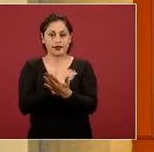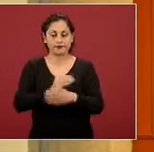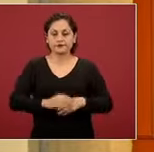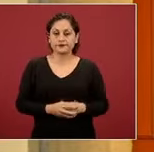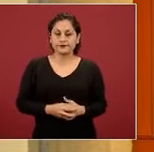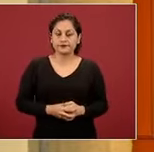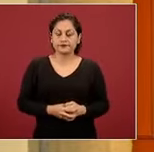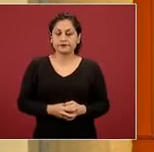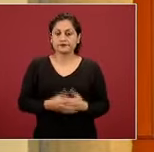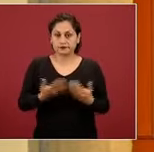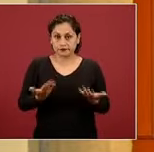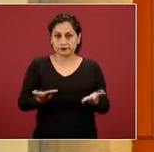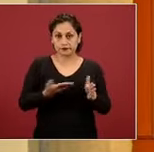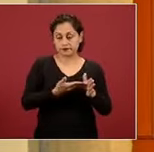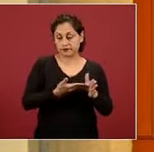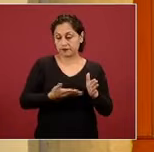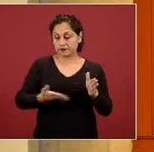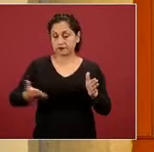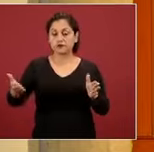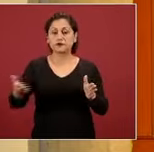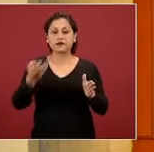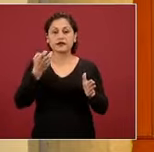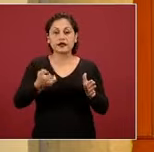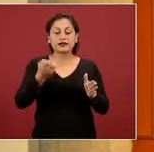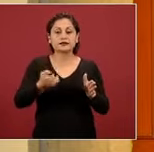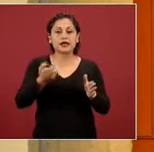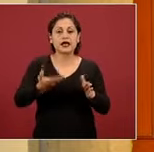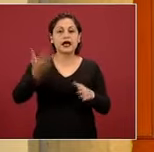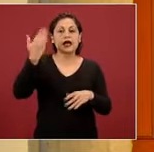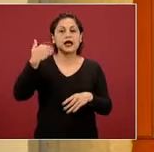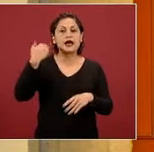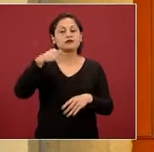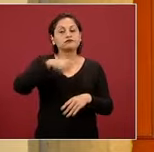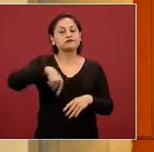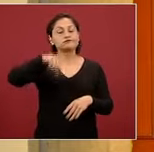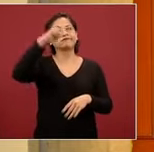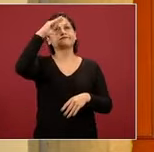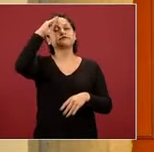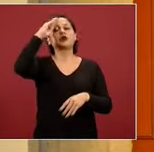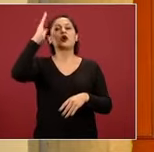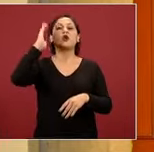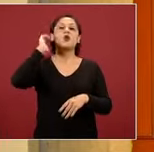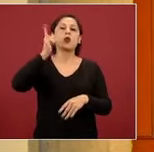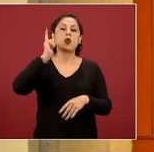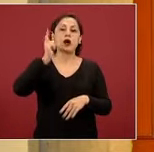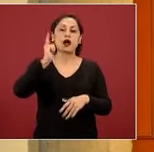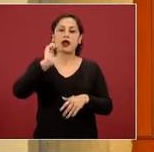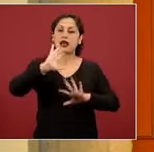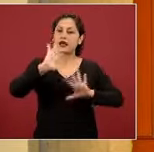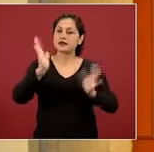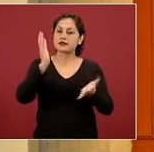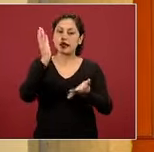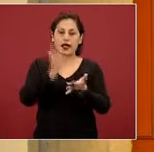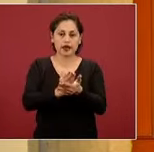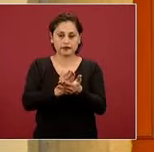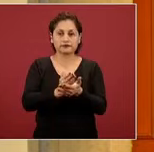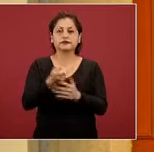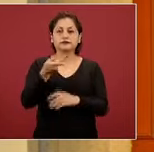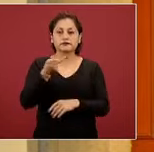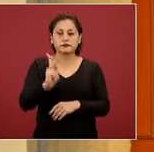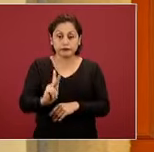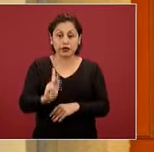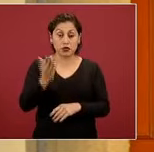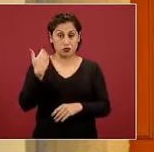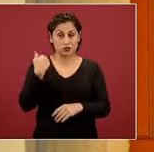es la expectativa? Que en algún momento esta epidemia cese, esta epidemia se acabe, pero esta expectativa, como decíamos hace unos minutos,